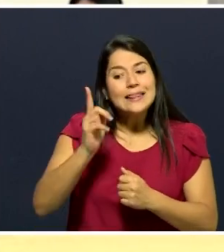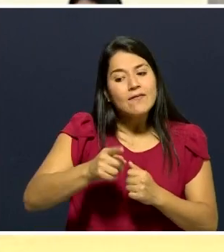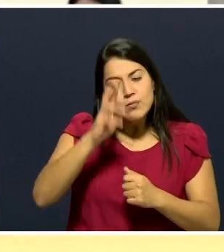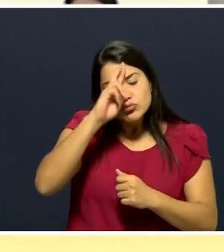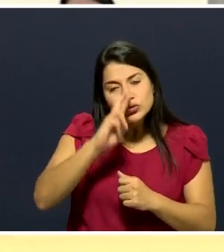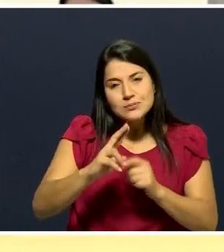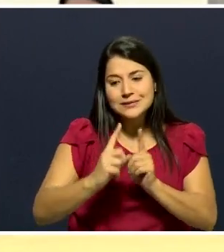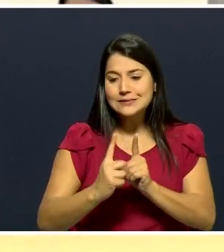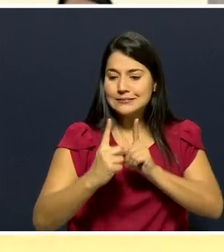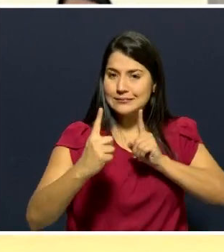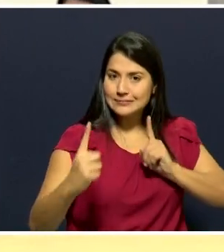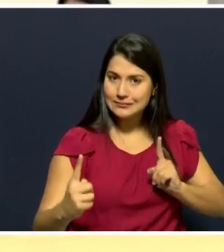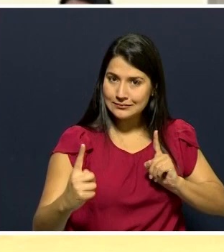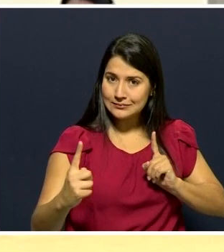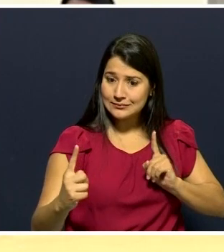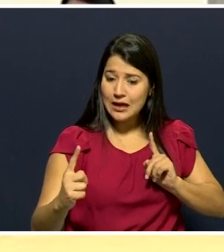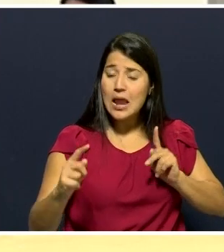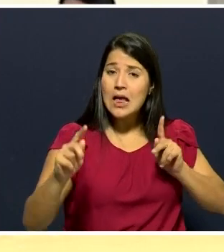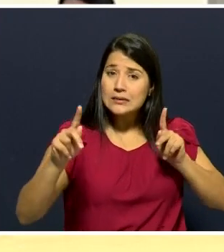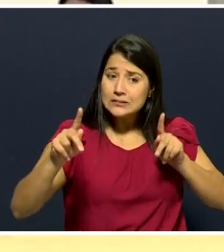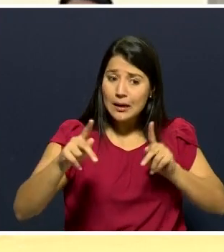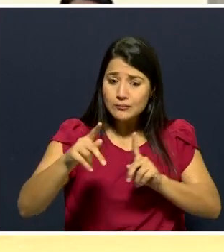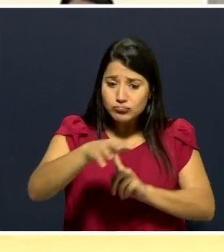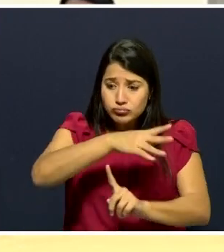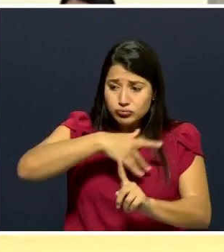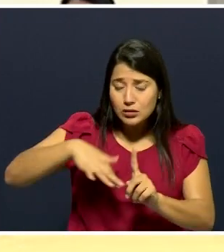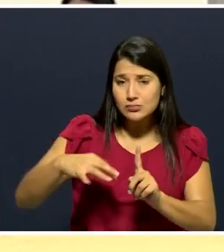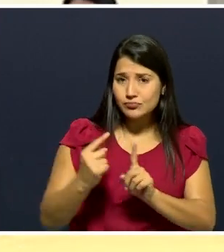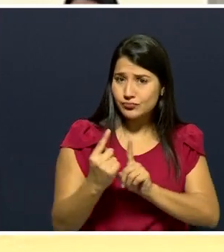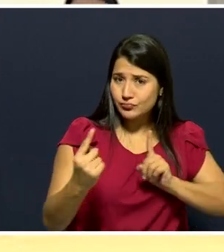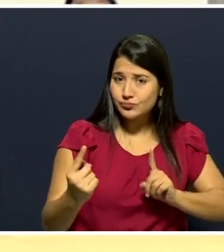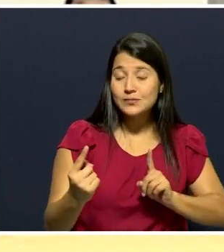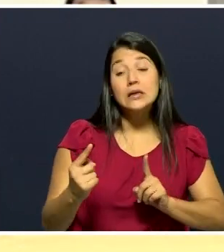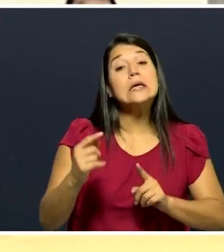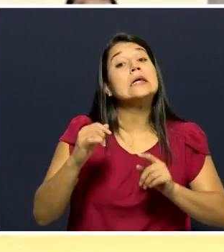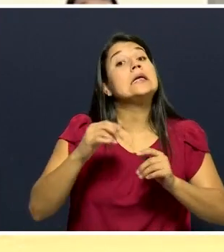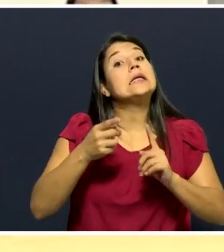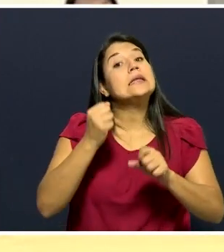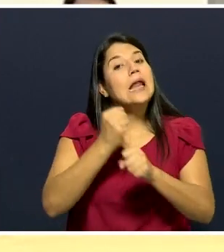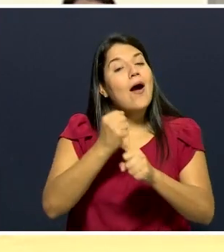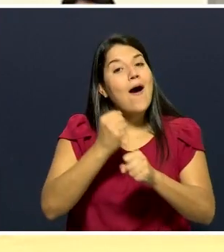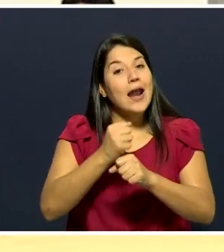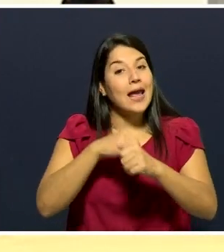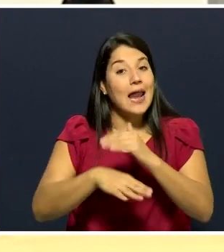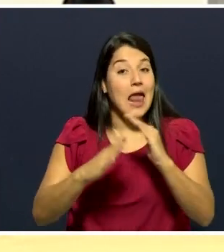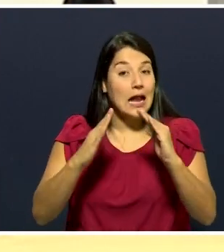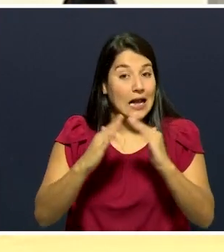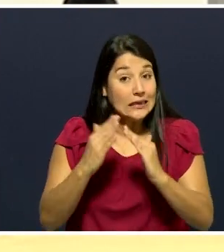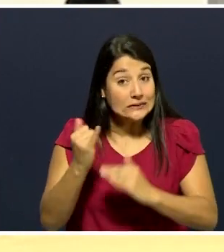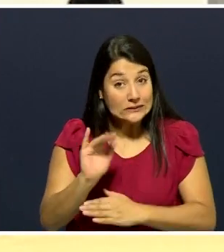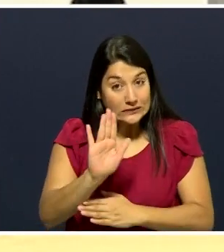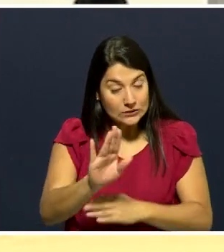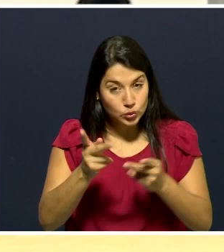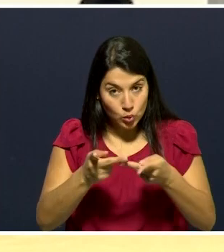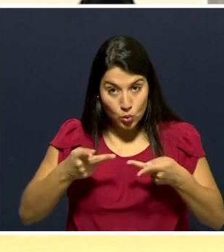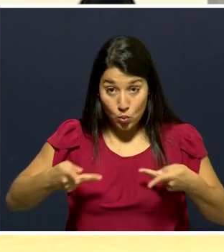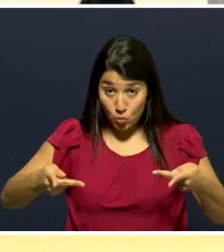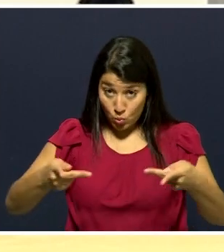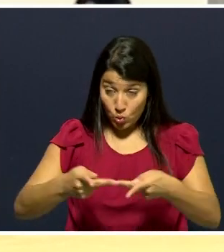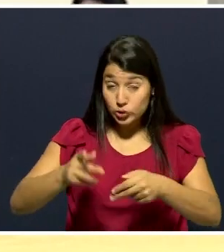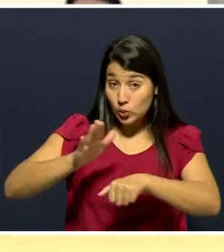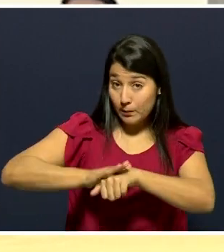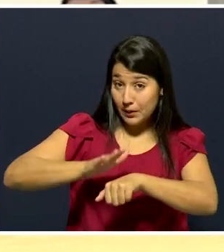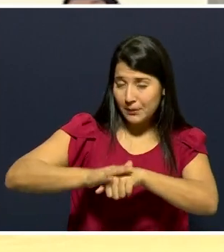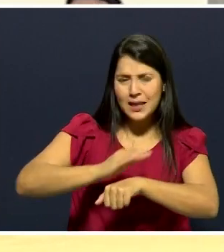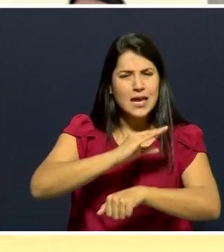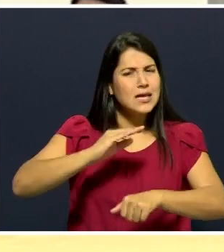físico de las personas que tenemos a nuestro alrededor, teletrabajo en la medida de que su puesto sea teletrabajable y todo